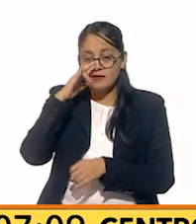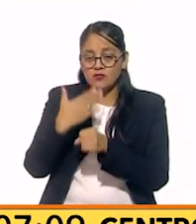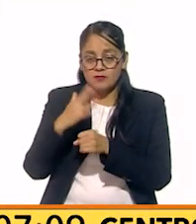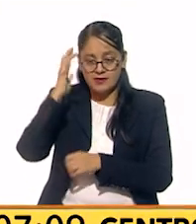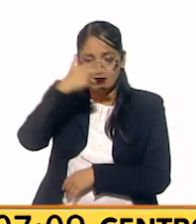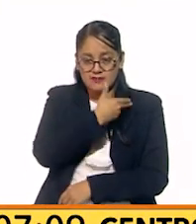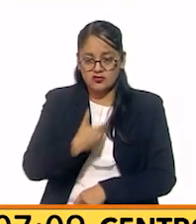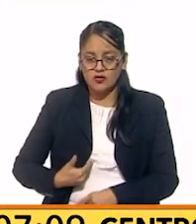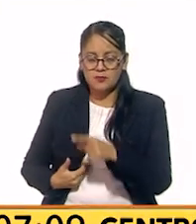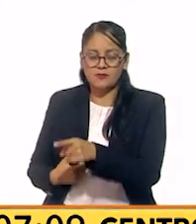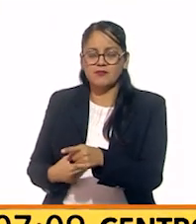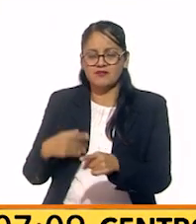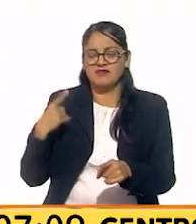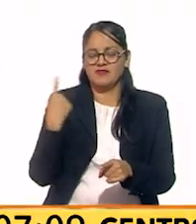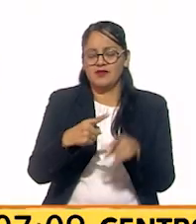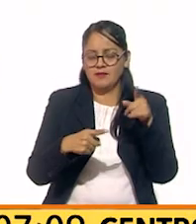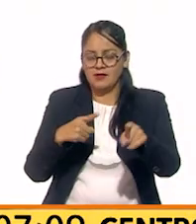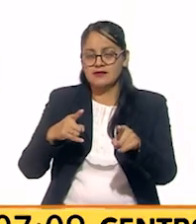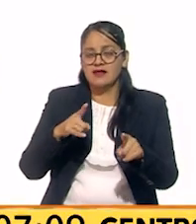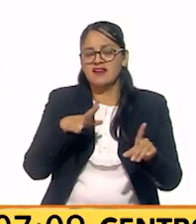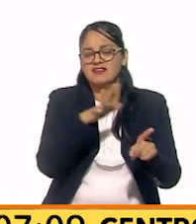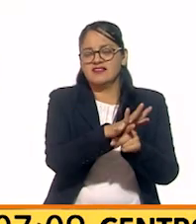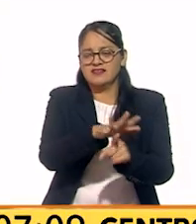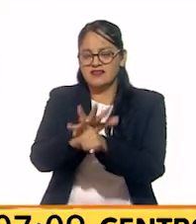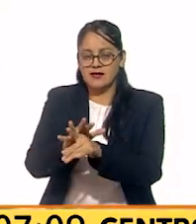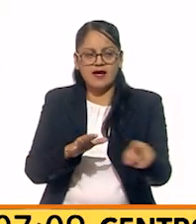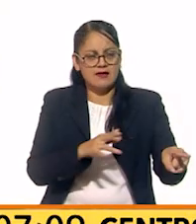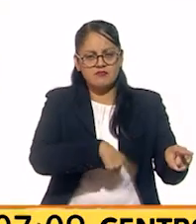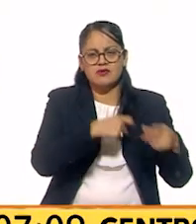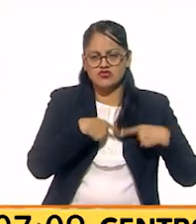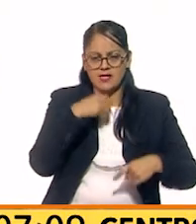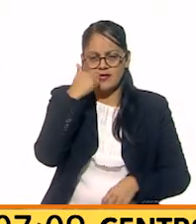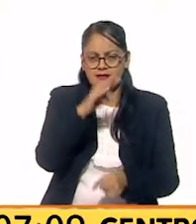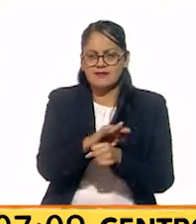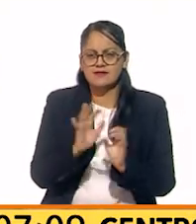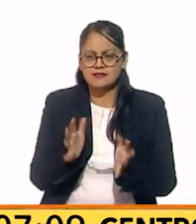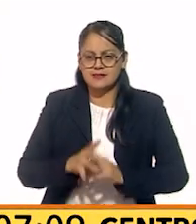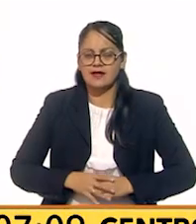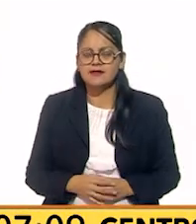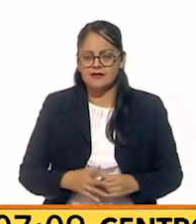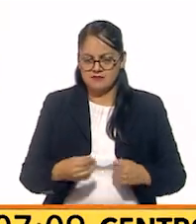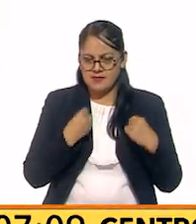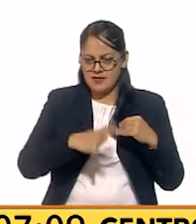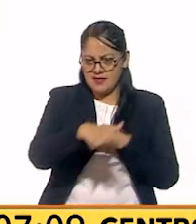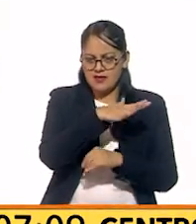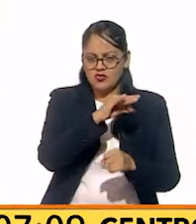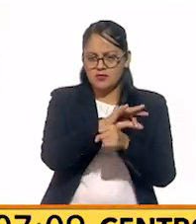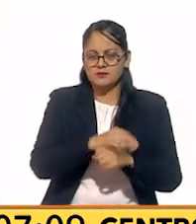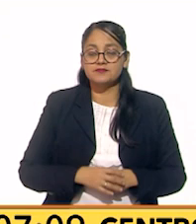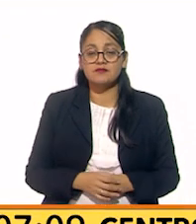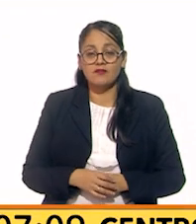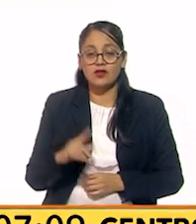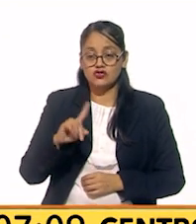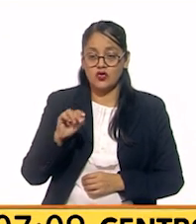para defender a las comunidades que viven aquí. Bien. Han hecho suyos, Zoé,